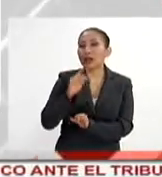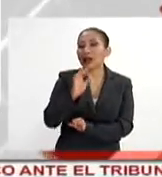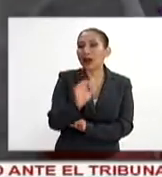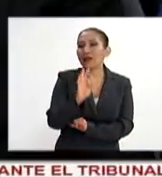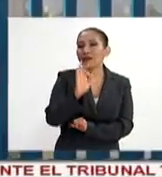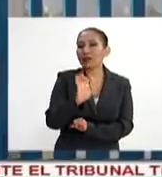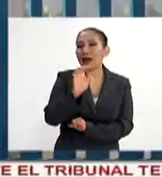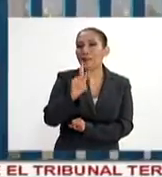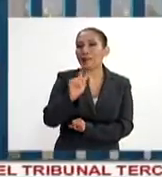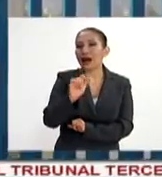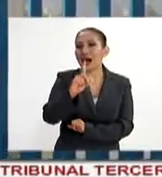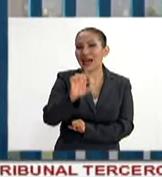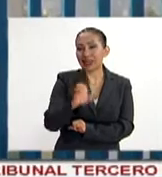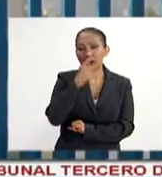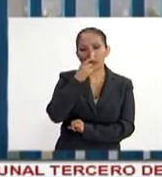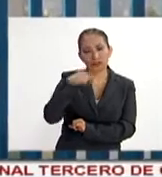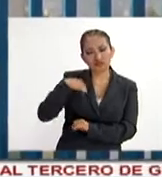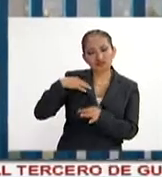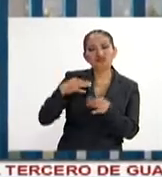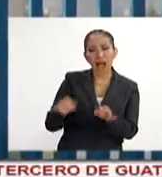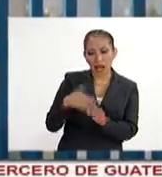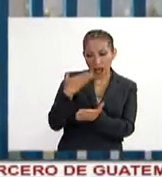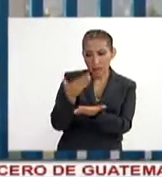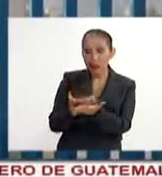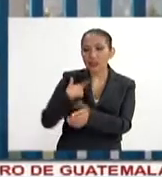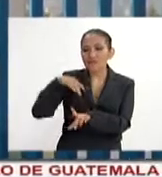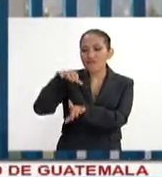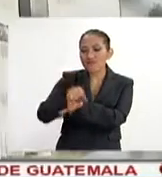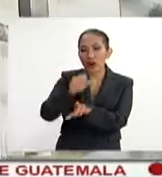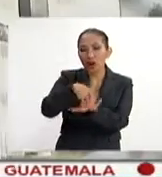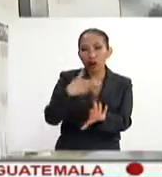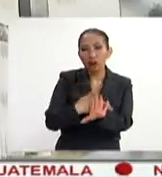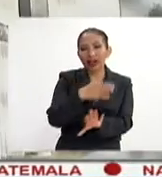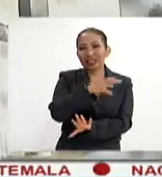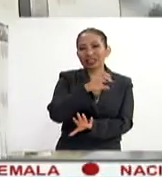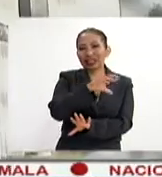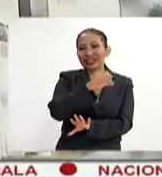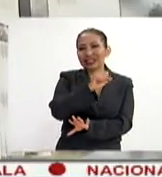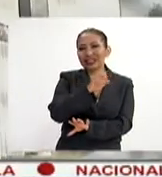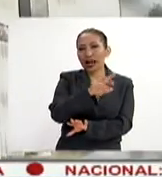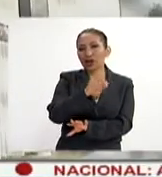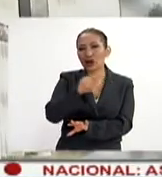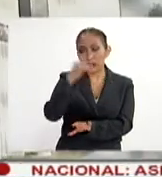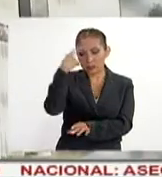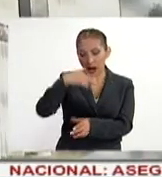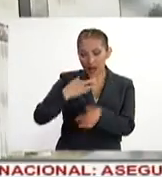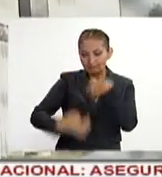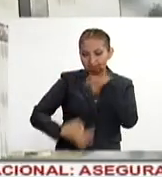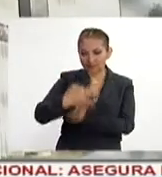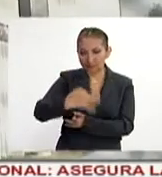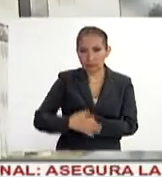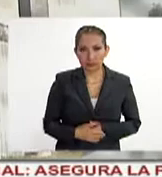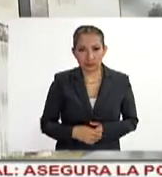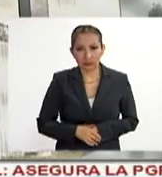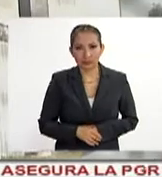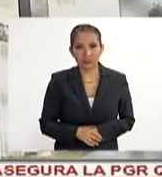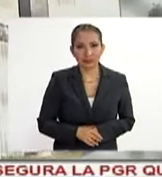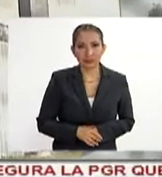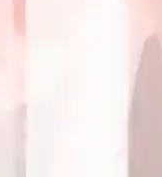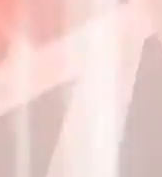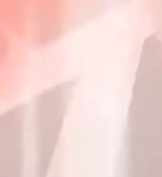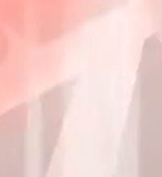FEPADE, Santiago Nieto, confirmó que se ha solicitado orden de aprehensión contra César Duarte para que sea vinculado a proceso.